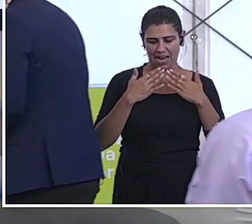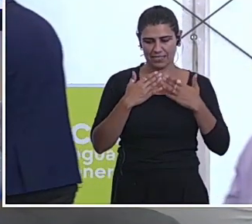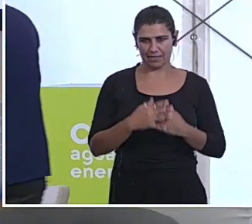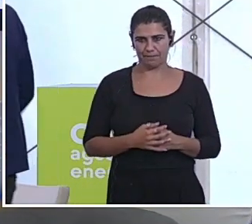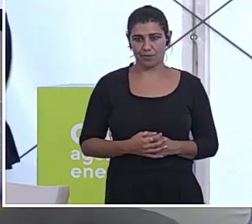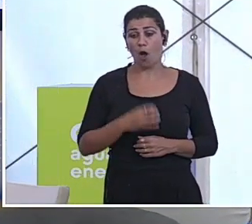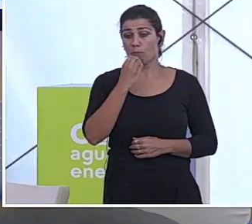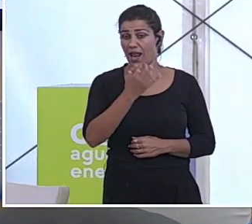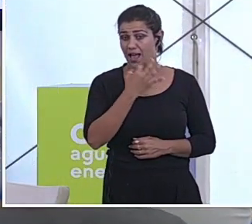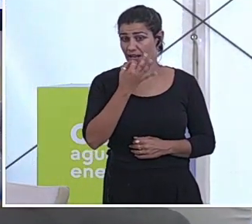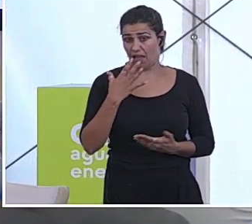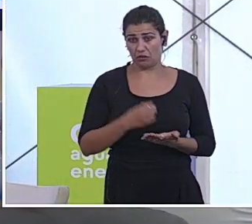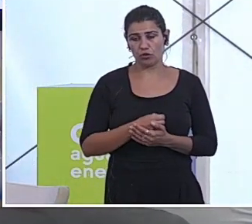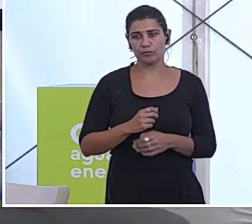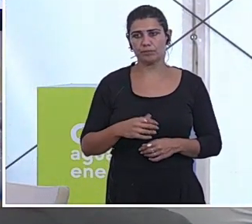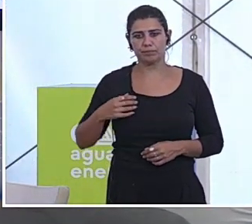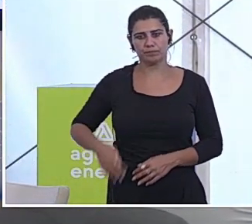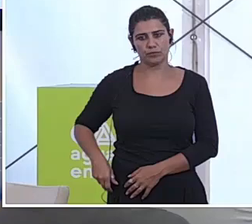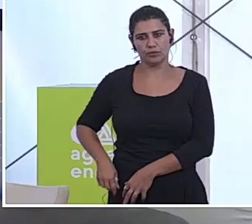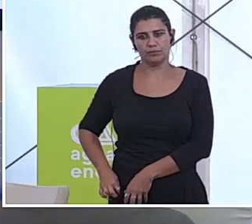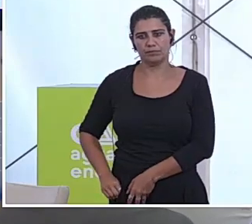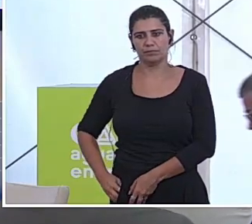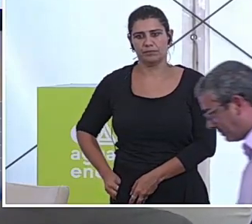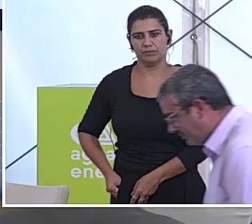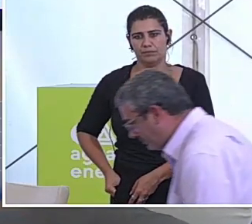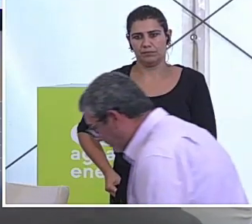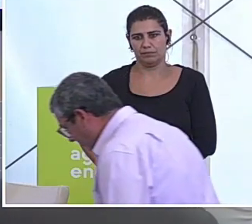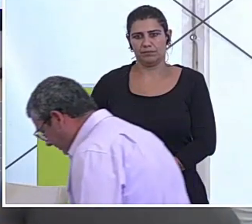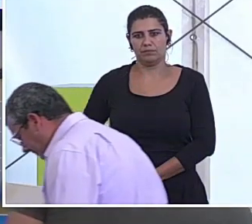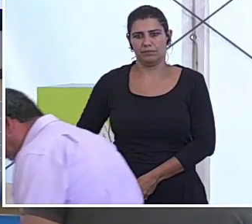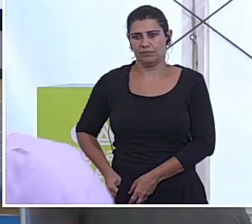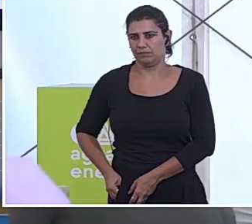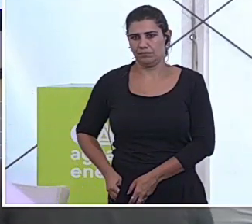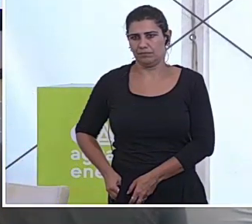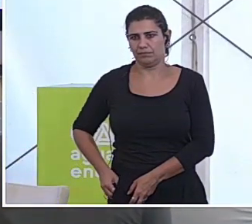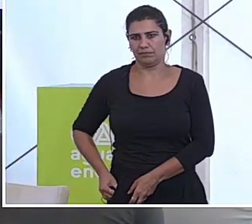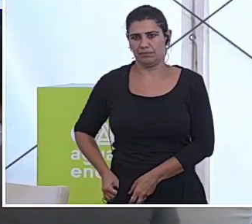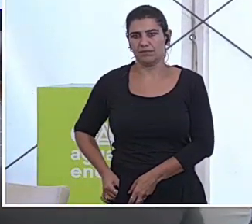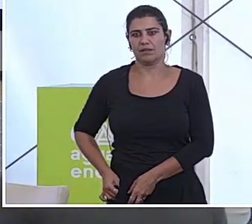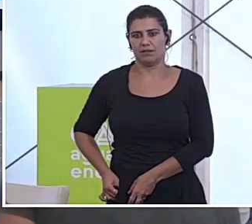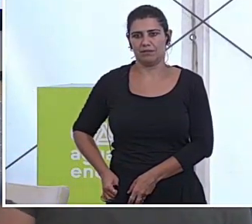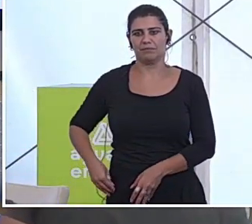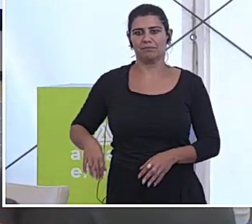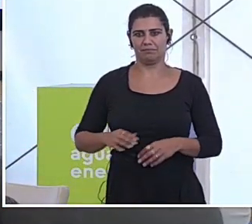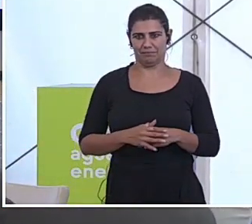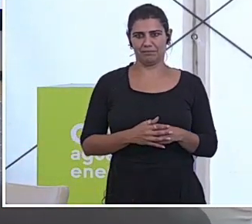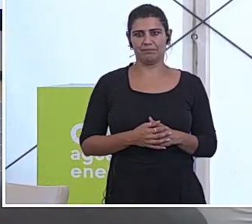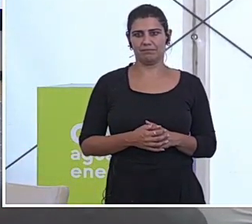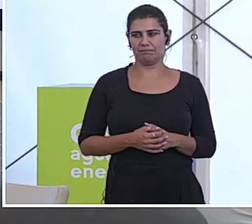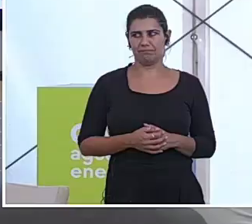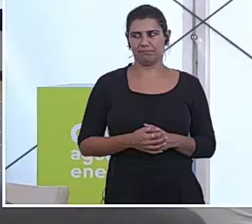Buenas tardes a todos. ¿Se me escucha? ¿Ahora? ¿Se me escucha? Perfecto. Buenas tardes a